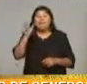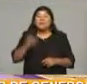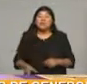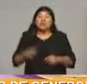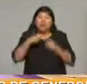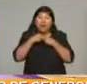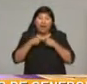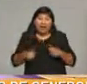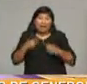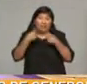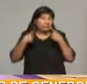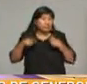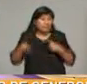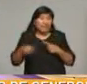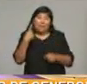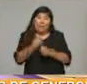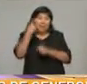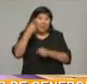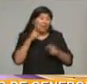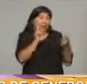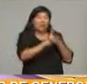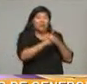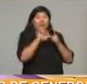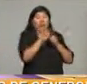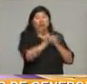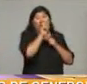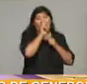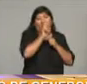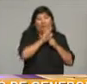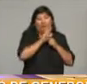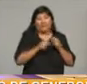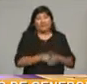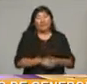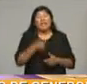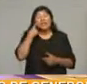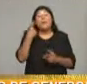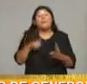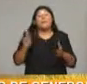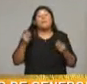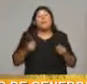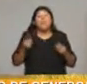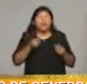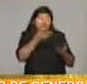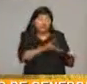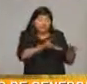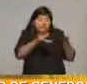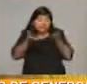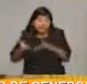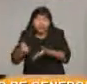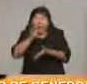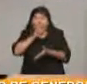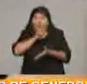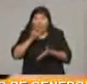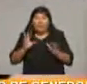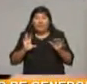la víctima por lo tanto hacen la atención se hace la primera esta contención probablemente